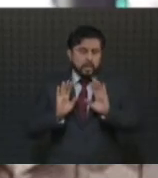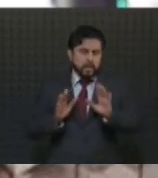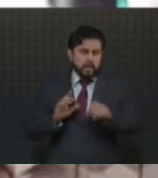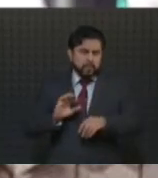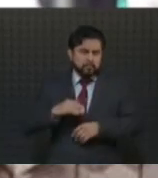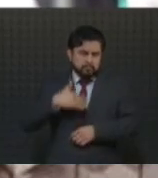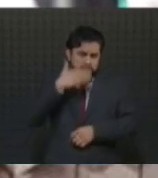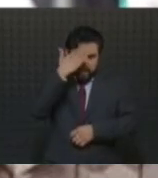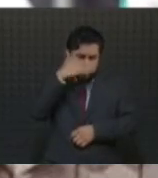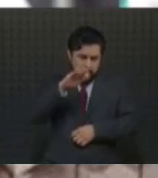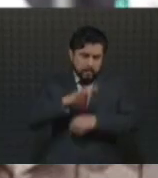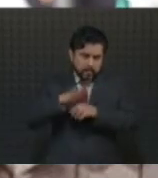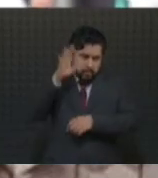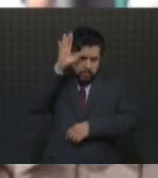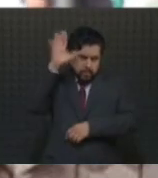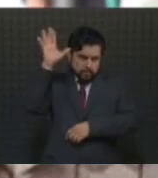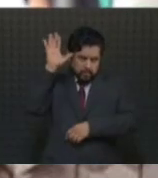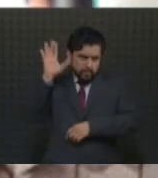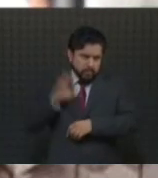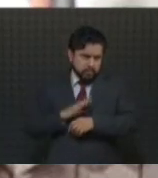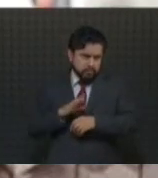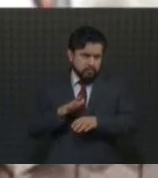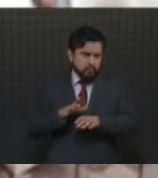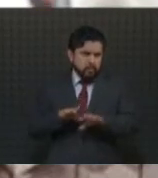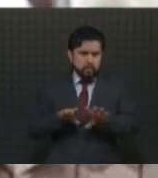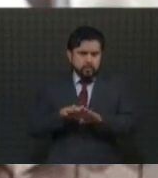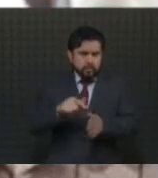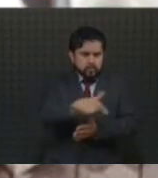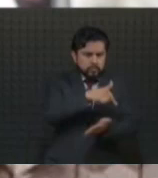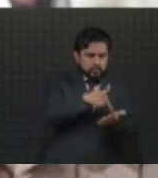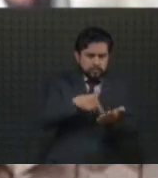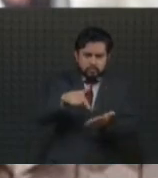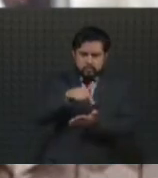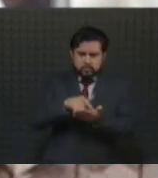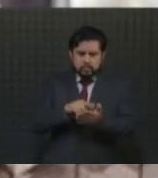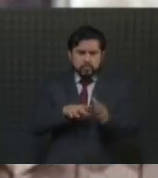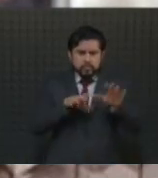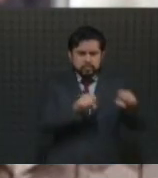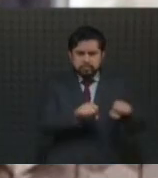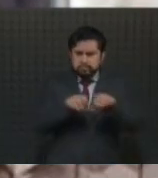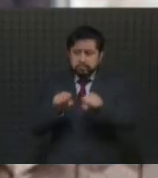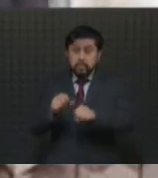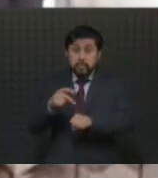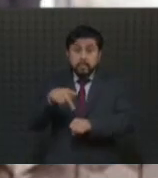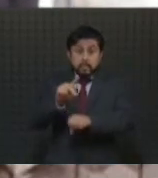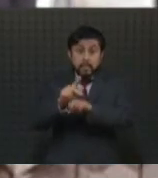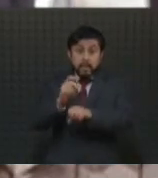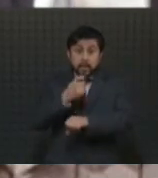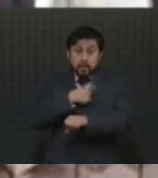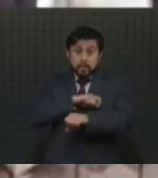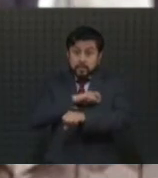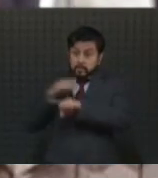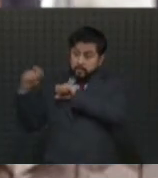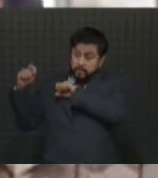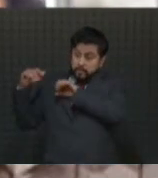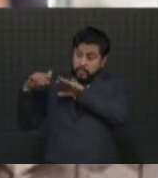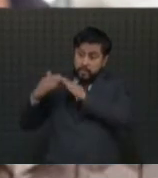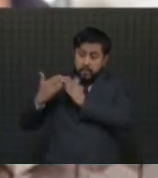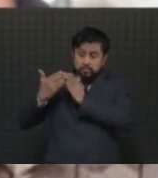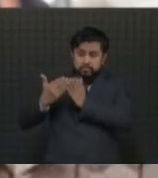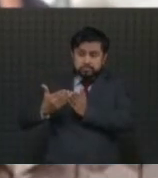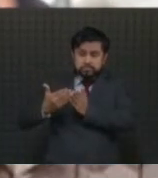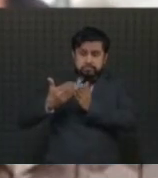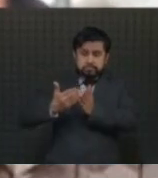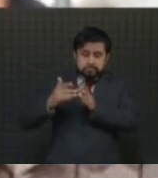visión romántica. Pero que no nos digan el genocidio que cometieron los invasores españoles. Así que son